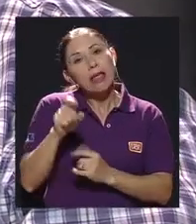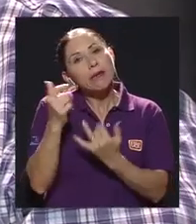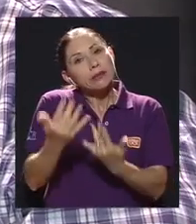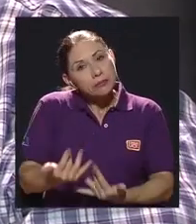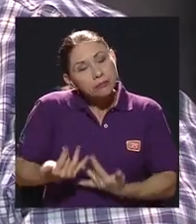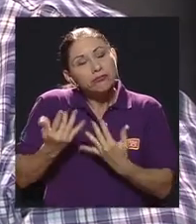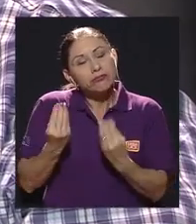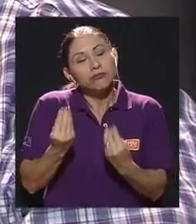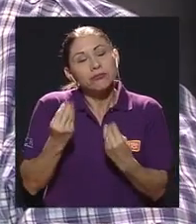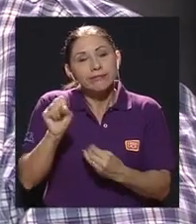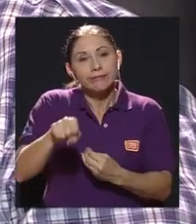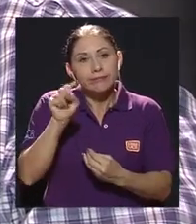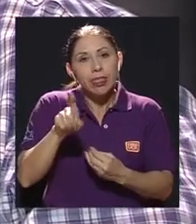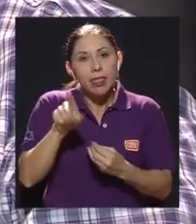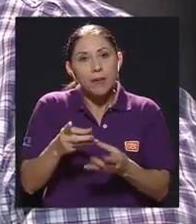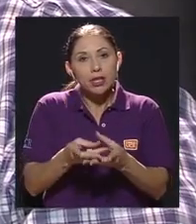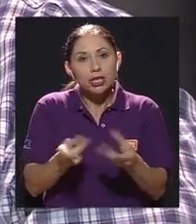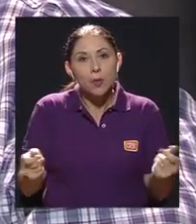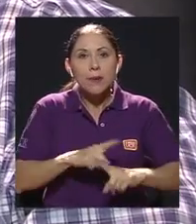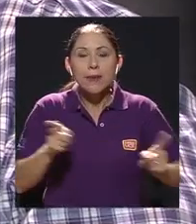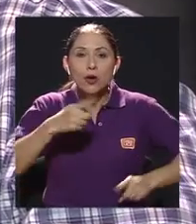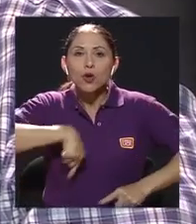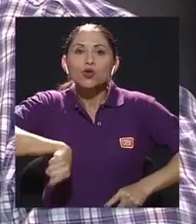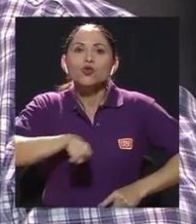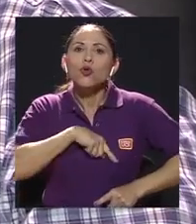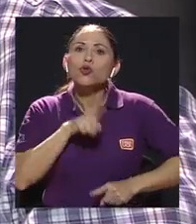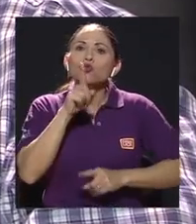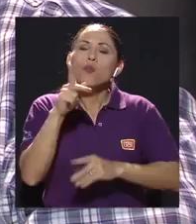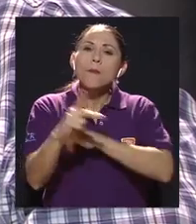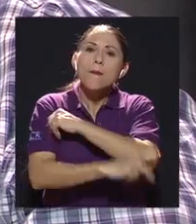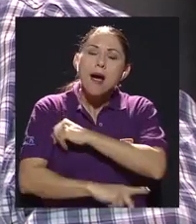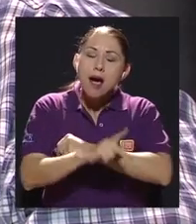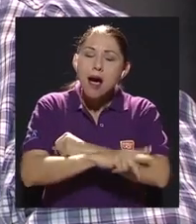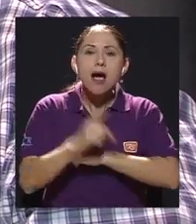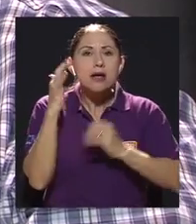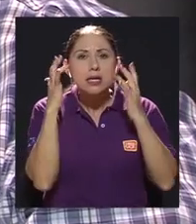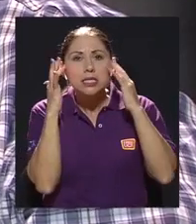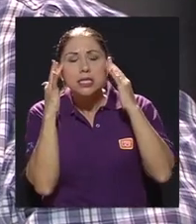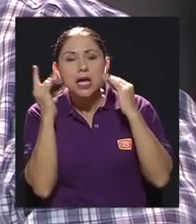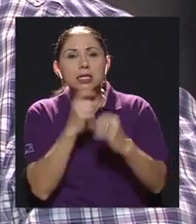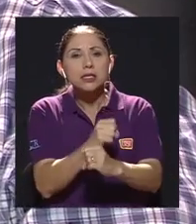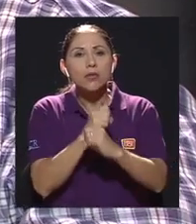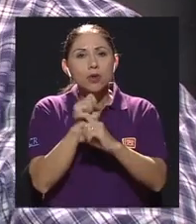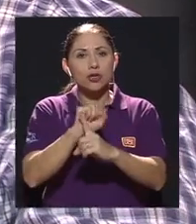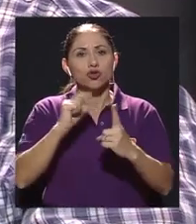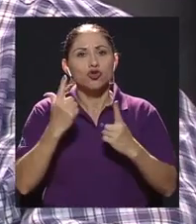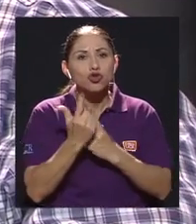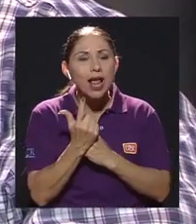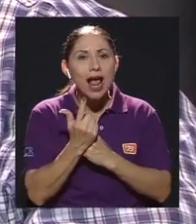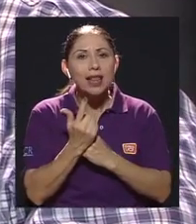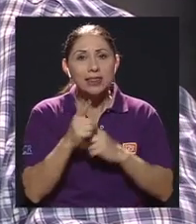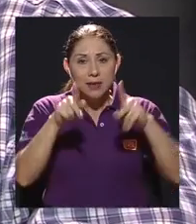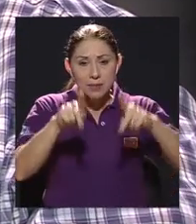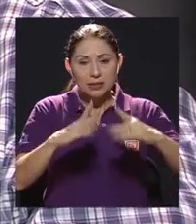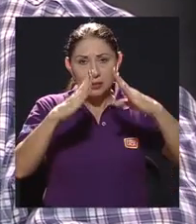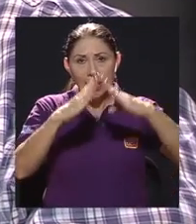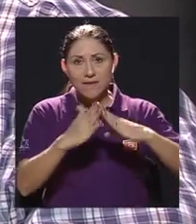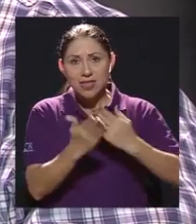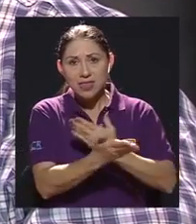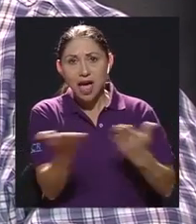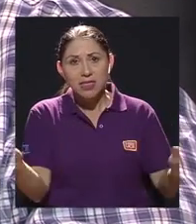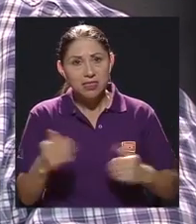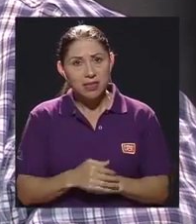es un problema que hay que resolver, pero somos un Estado que se ha preocupado por la seguridad social de sus habitantes. Eso hay